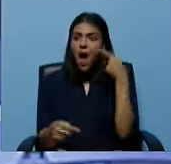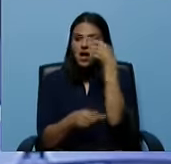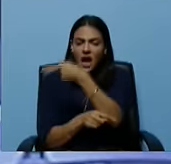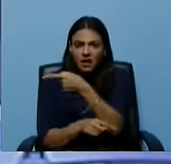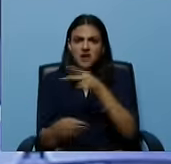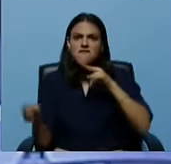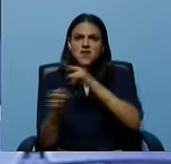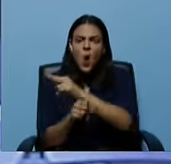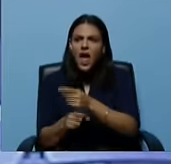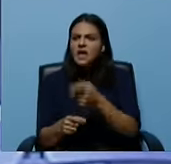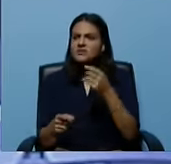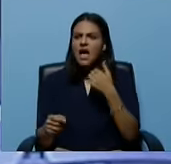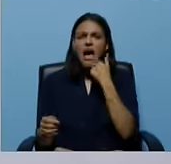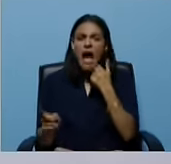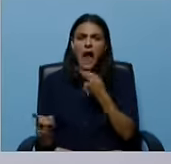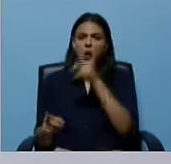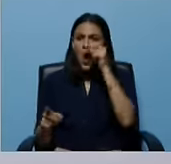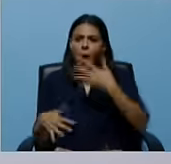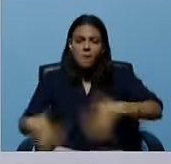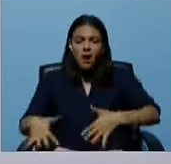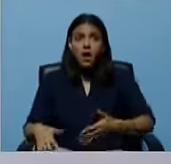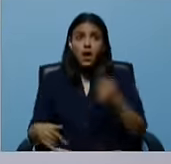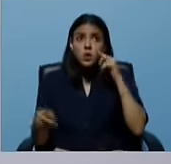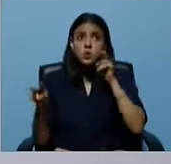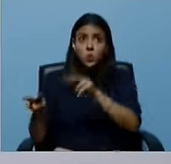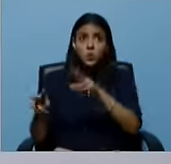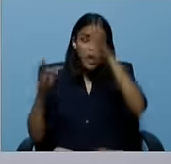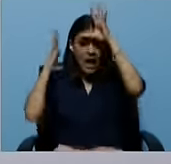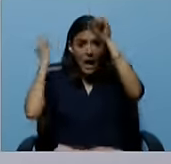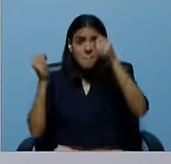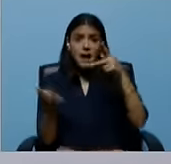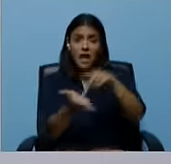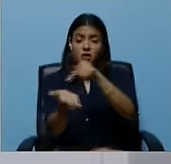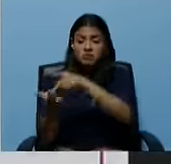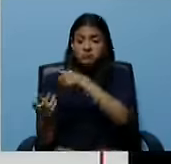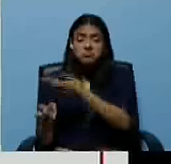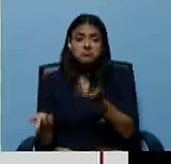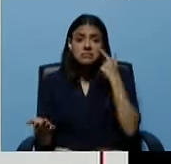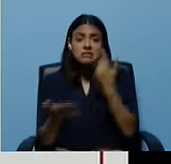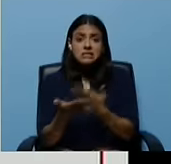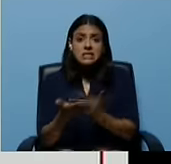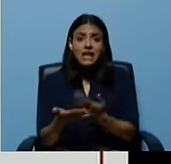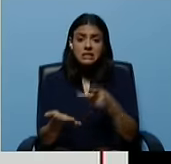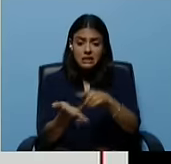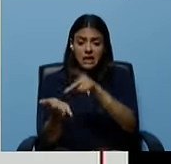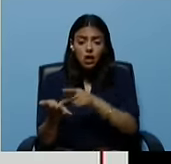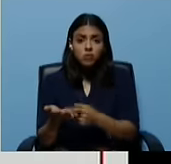El embajador de España es cómplice de la coacción, porque está ahí de testigo.